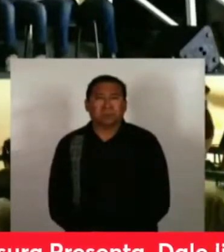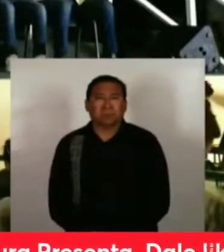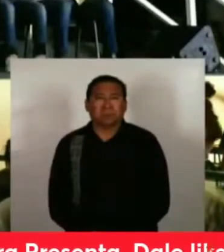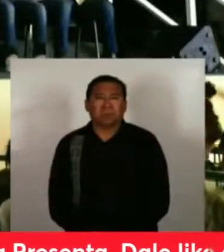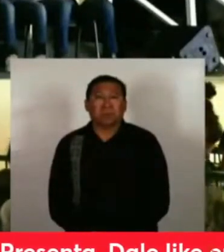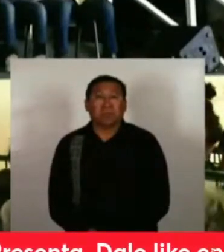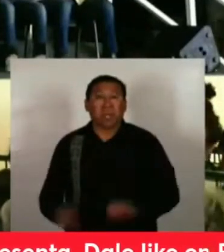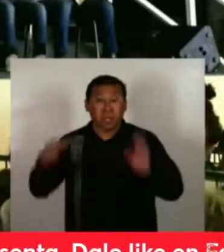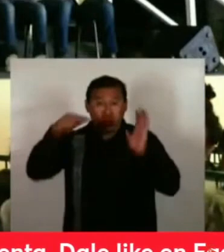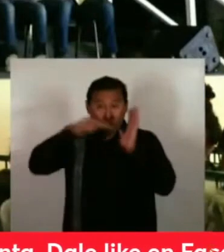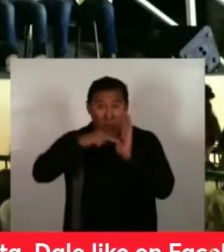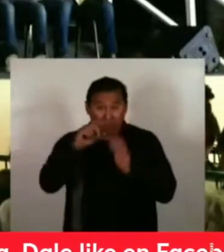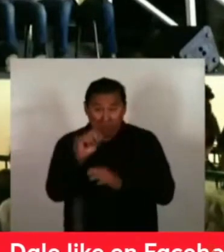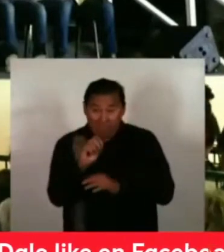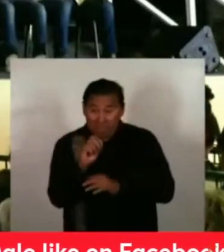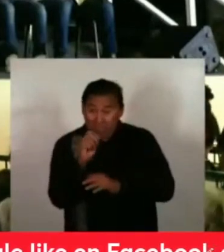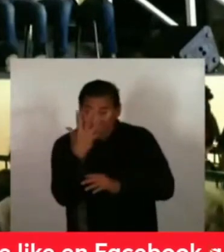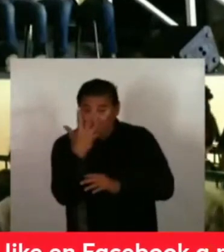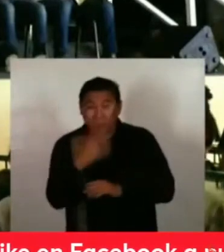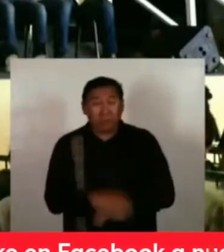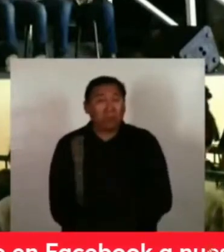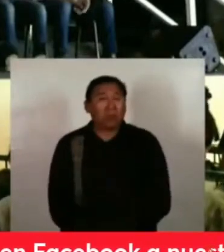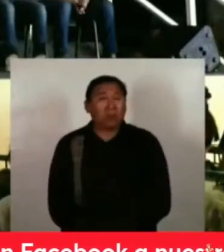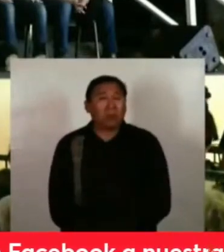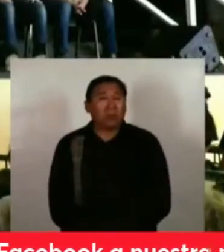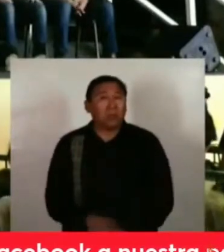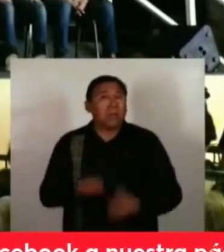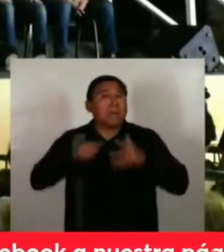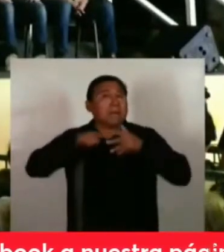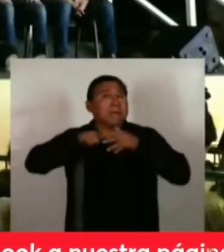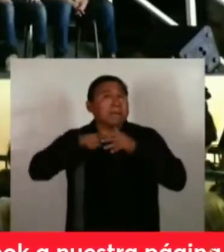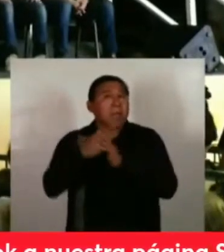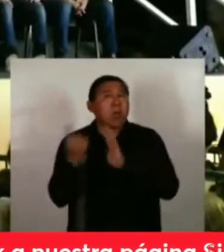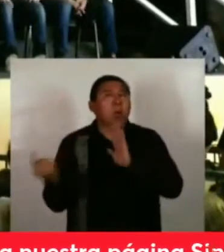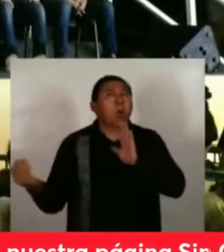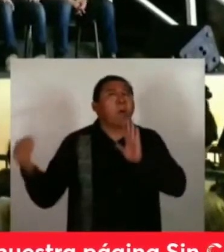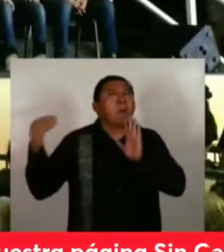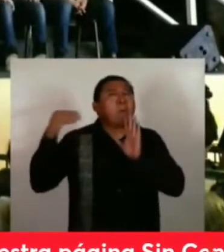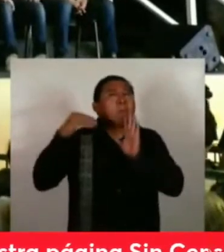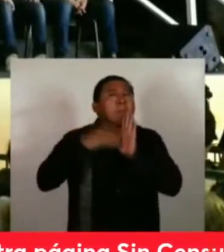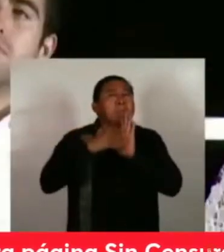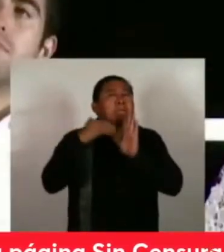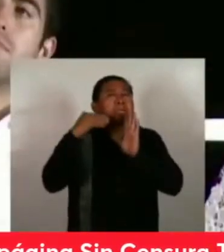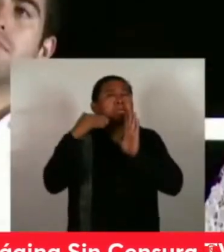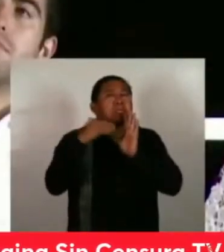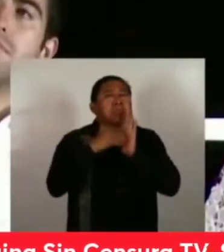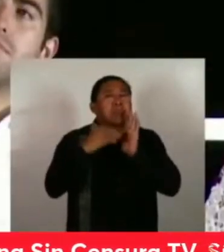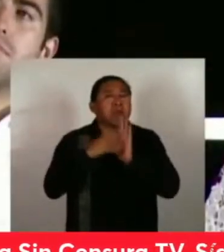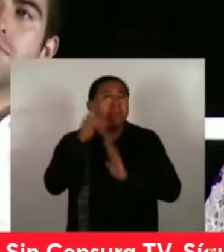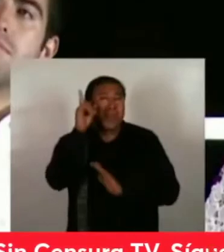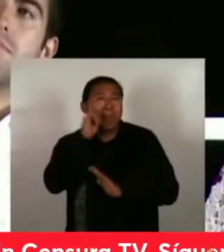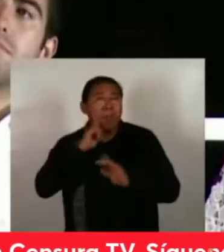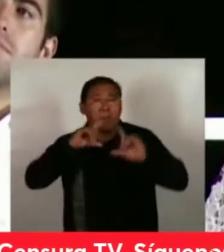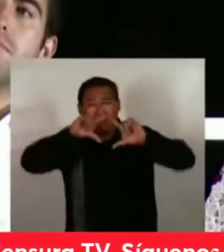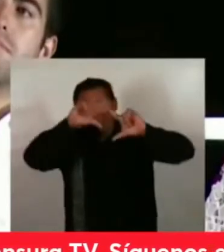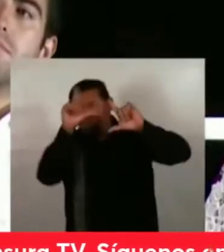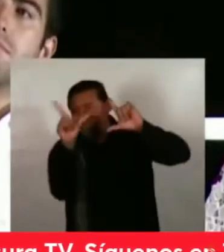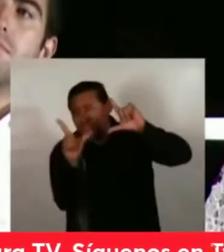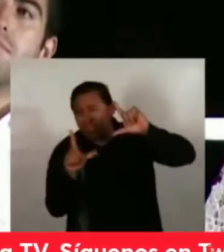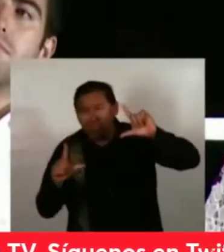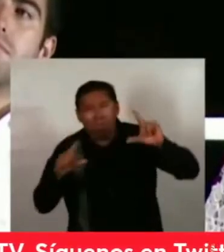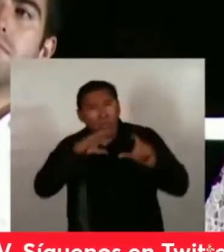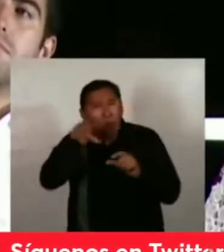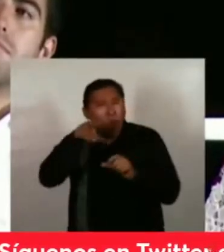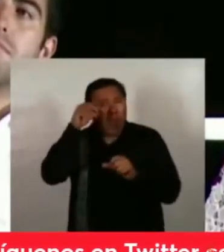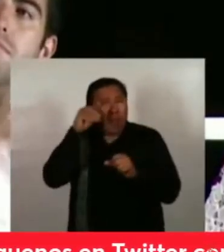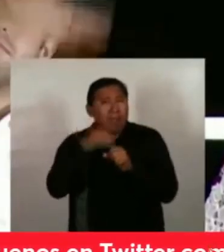En 2025 van a iniciar 1 millón de mujeres en todo el país. Y después, en